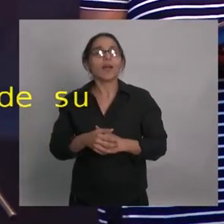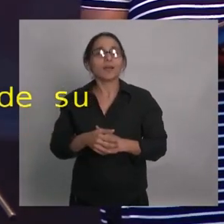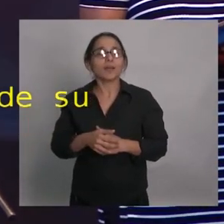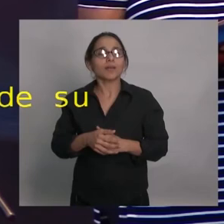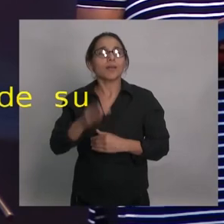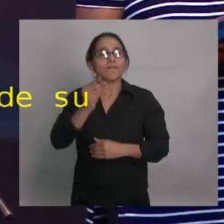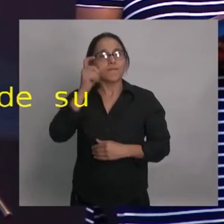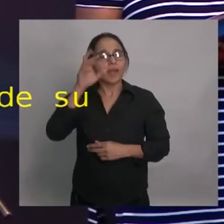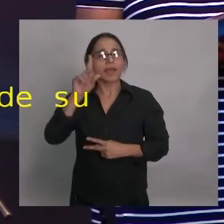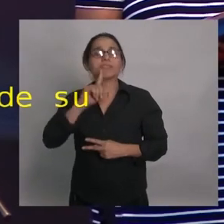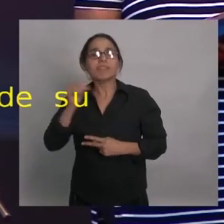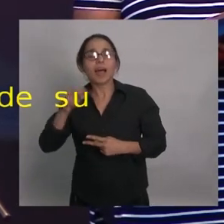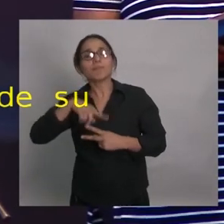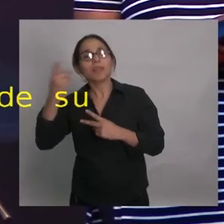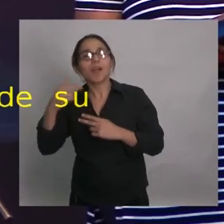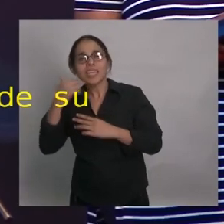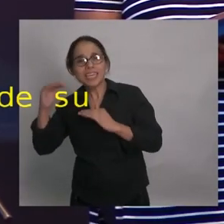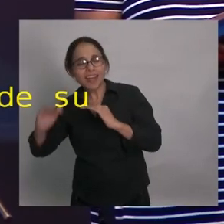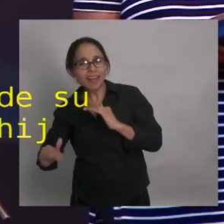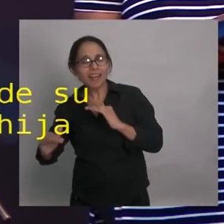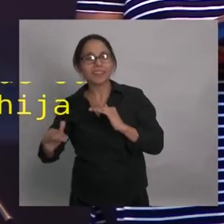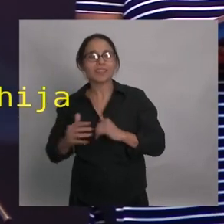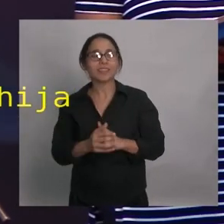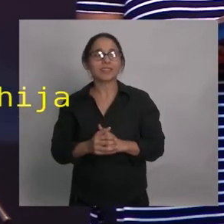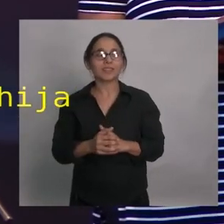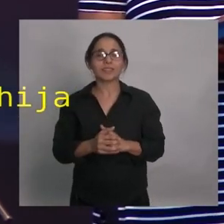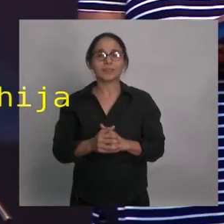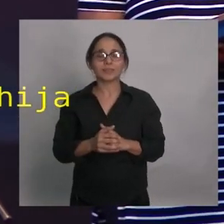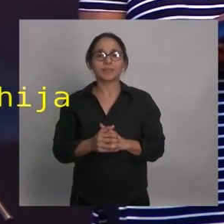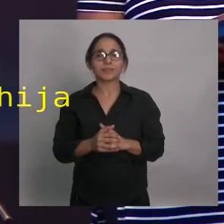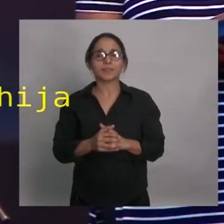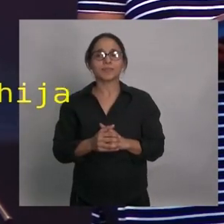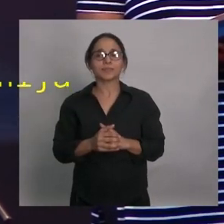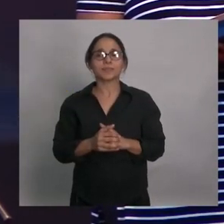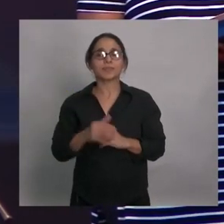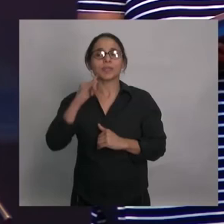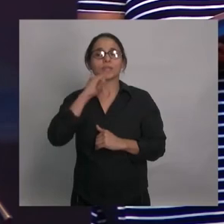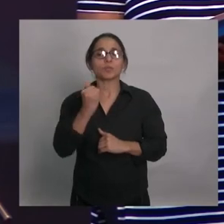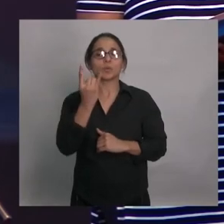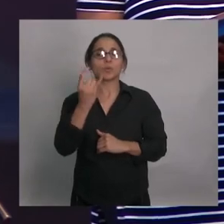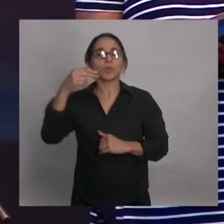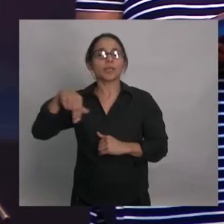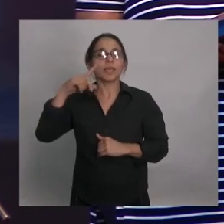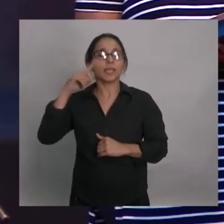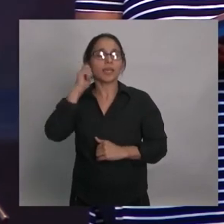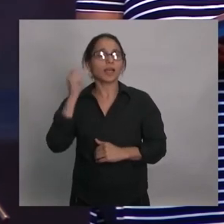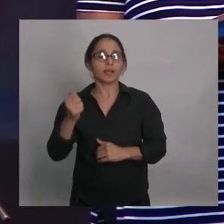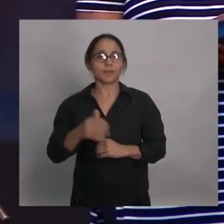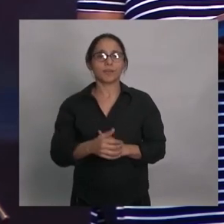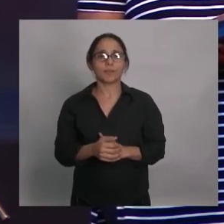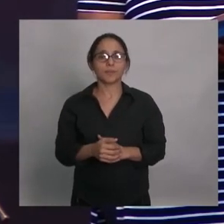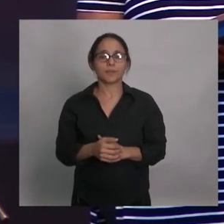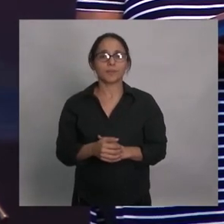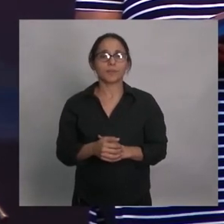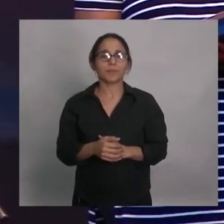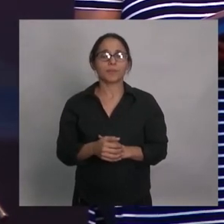yo tengo este premio con orgullo dedicado a la familia ya los amigos que ella